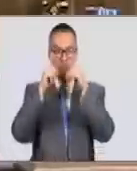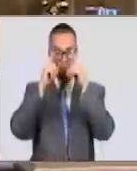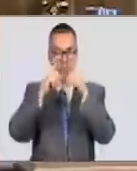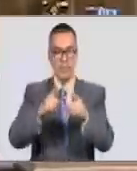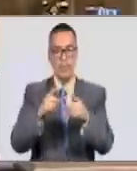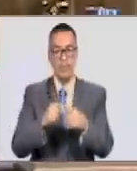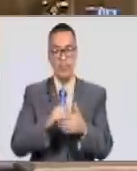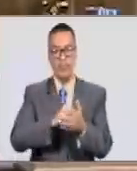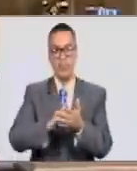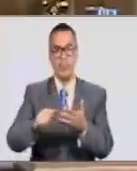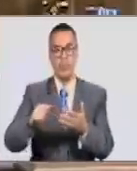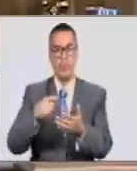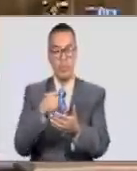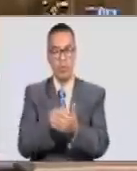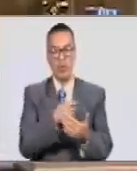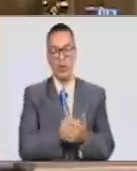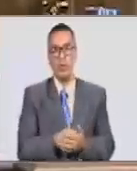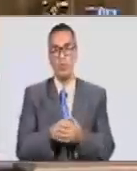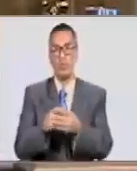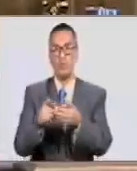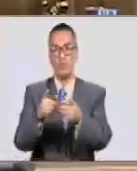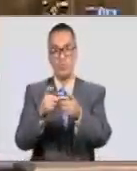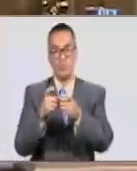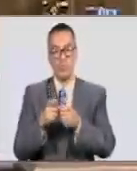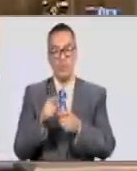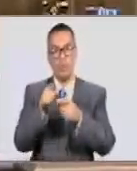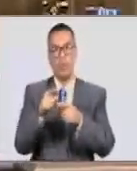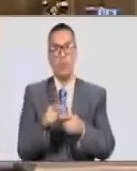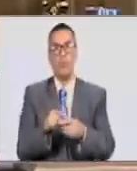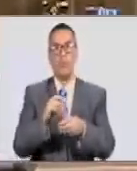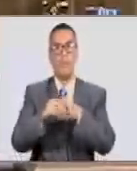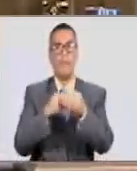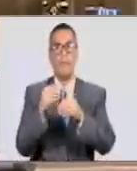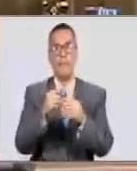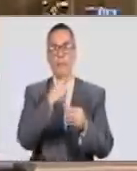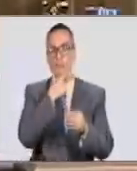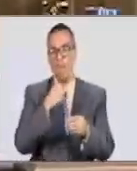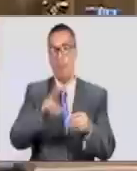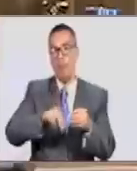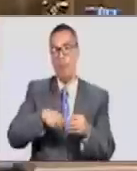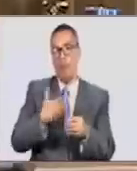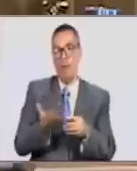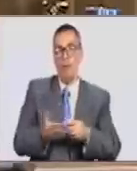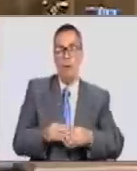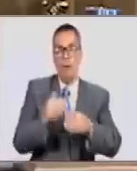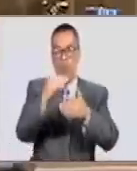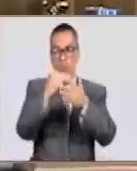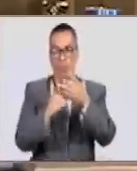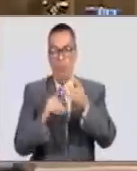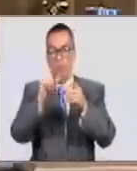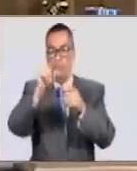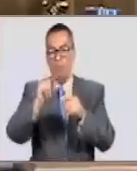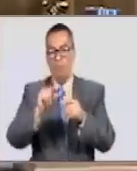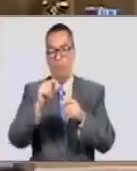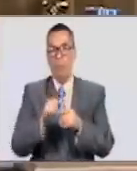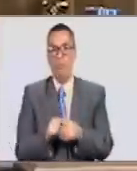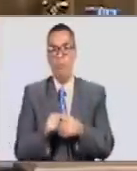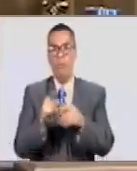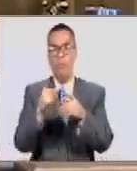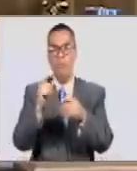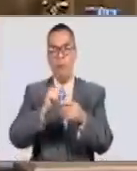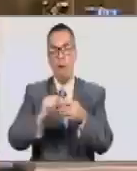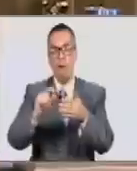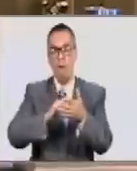determinación, liquidación y pago de tributos a la forma más sencilla posible, reduciendo al mínimo los